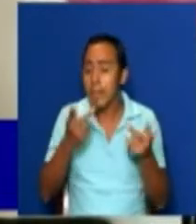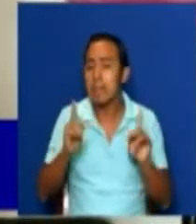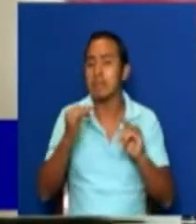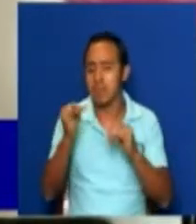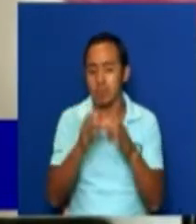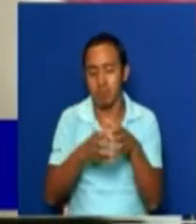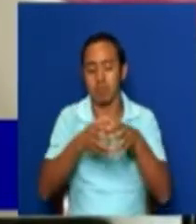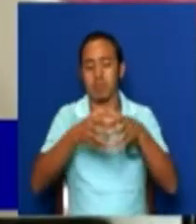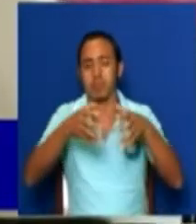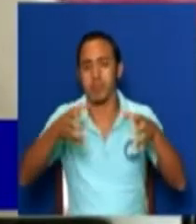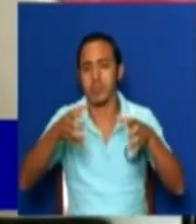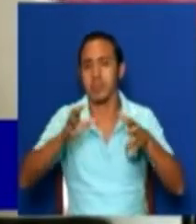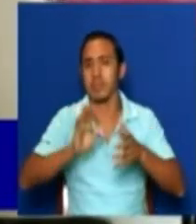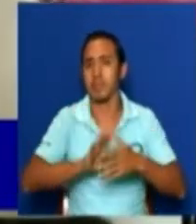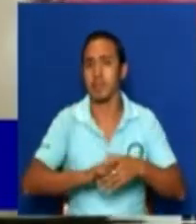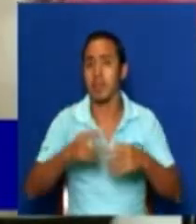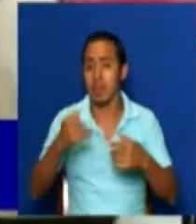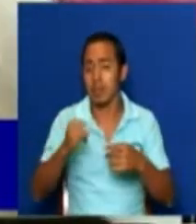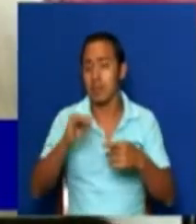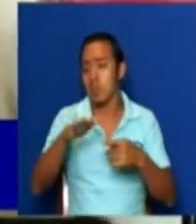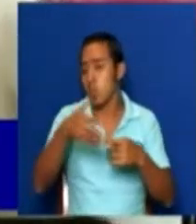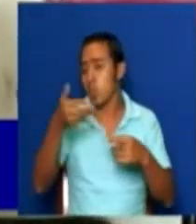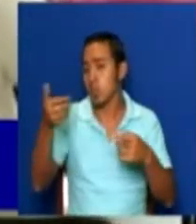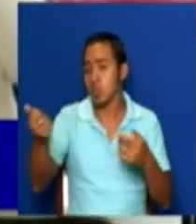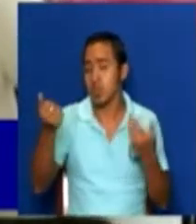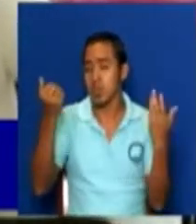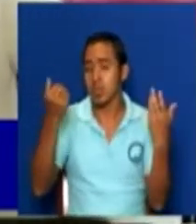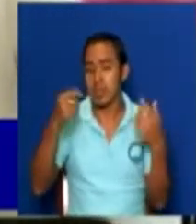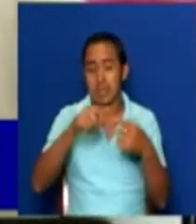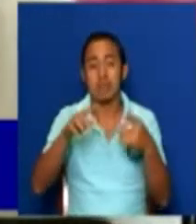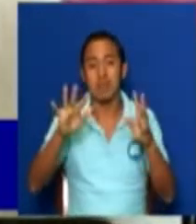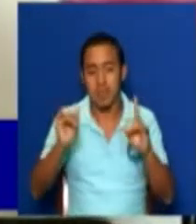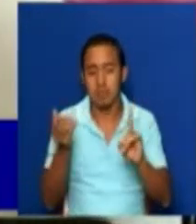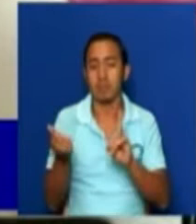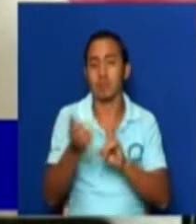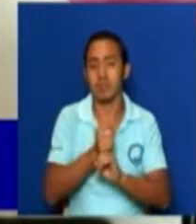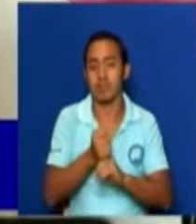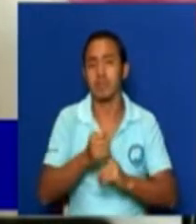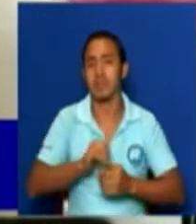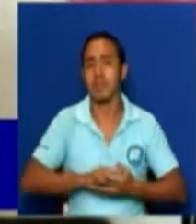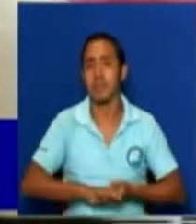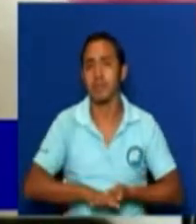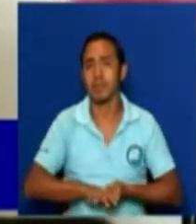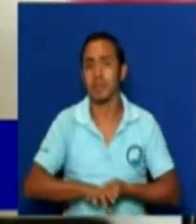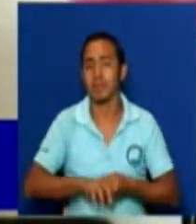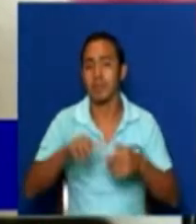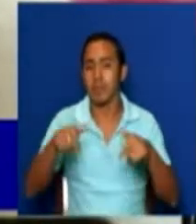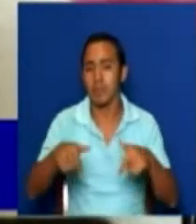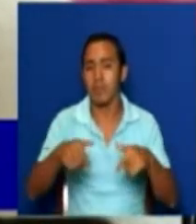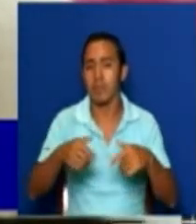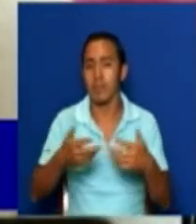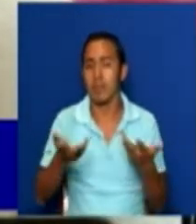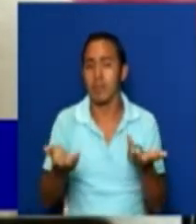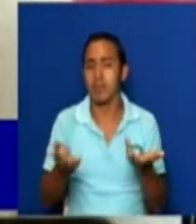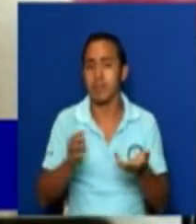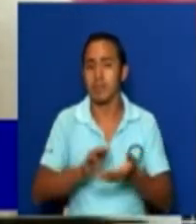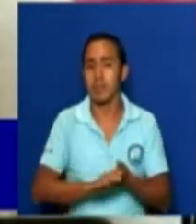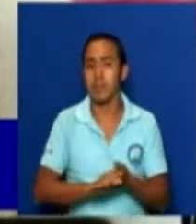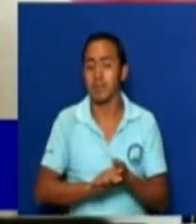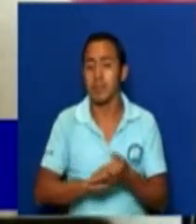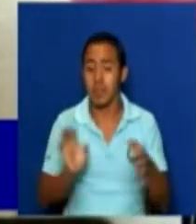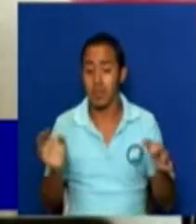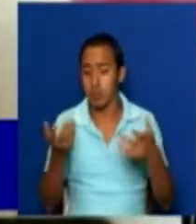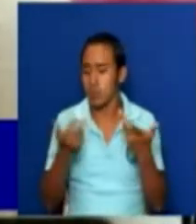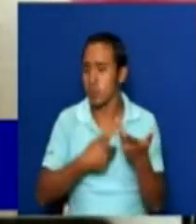ha incrementado muchísimo. Y así otras conquistas, ¿no?, que vamos logrando. Y aquí entonces yo hago una conexión